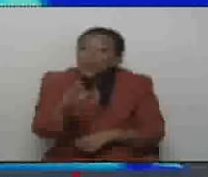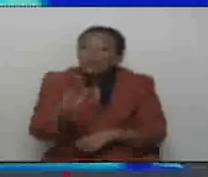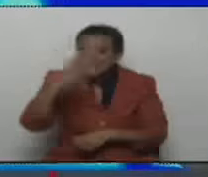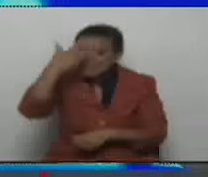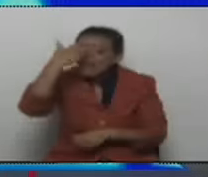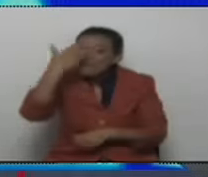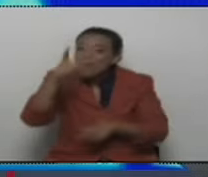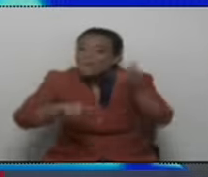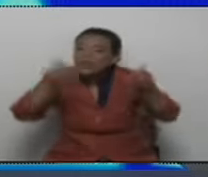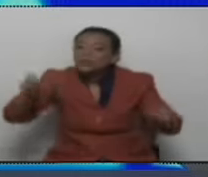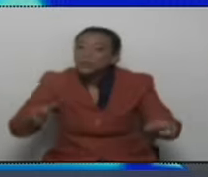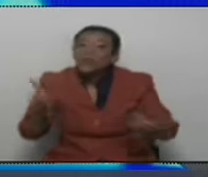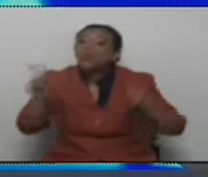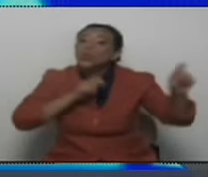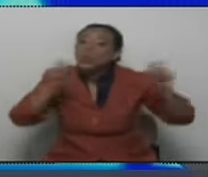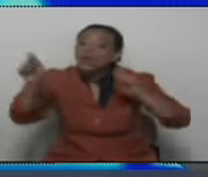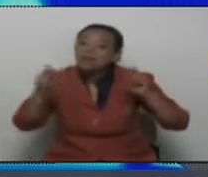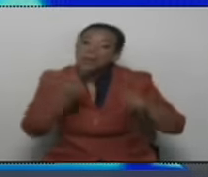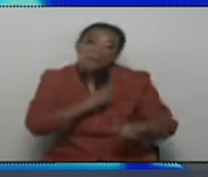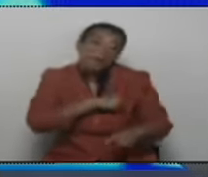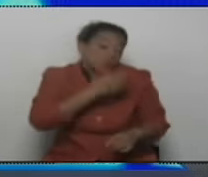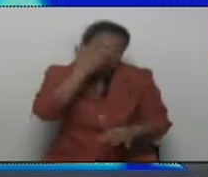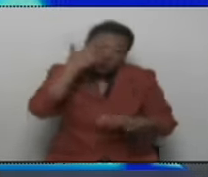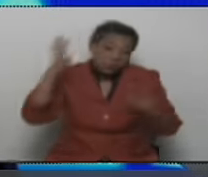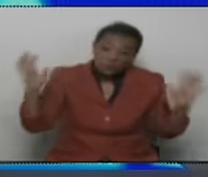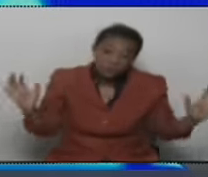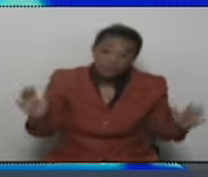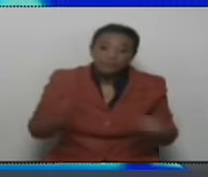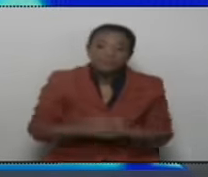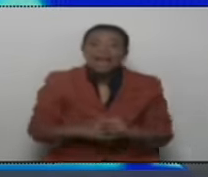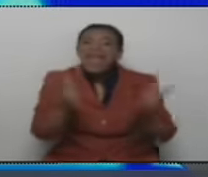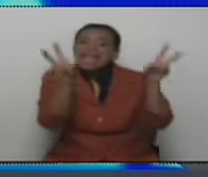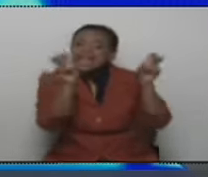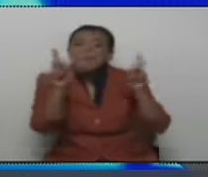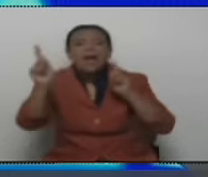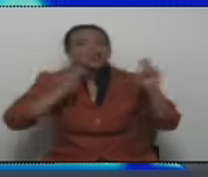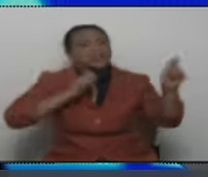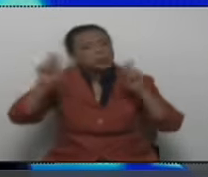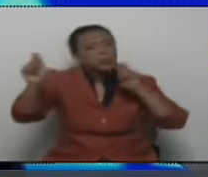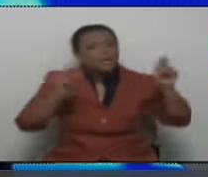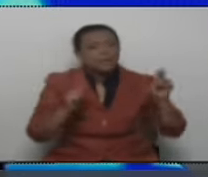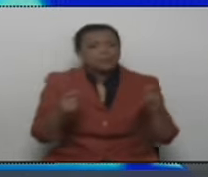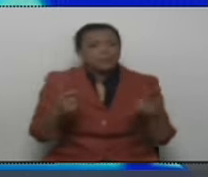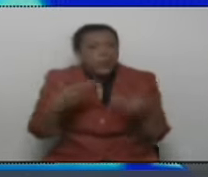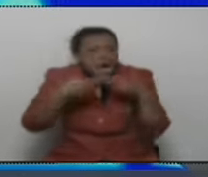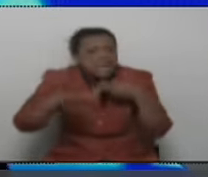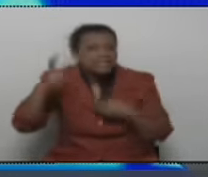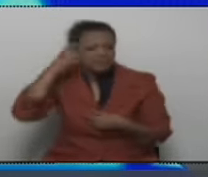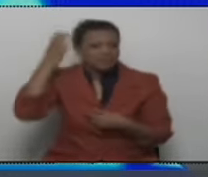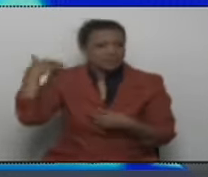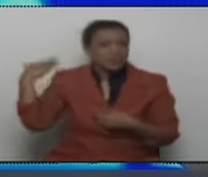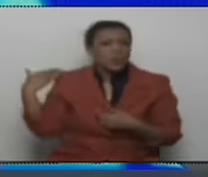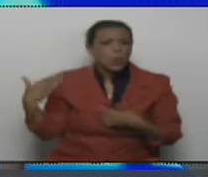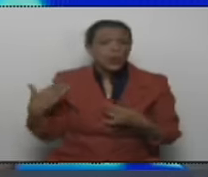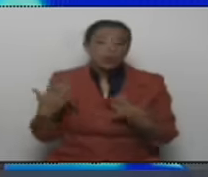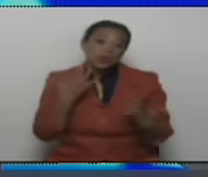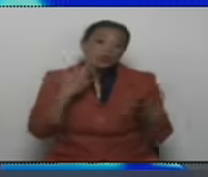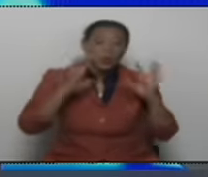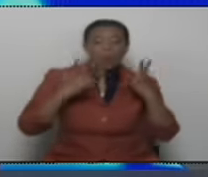el... Había otros turistas. Otros turistas. Correcto. Otros turistas. El tema del turismo, presidente. Yo soy muy